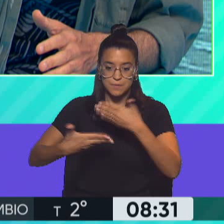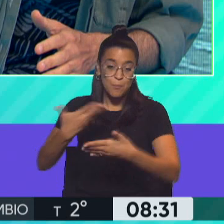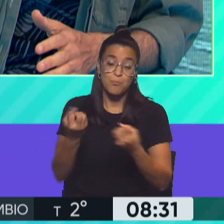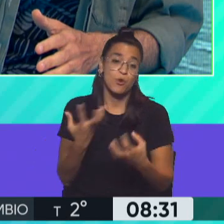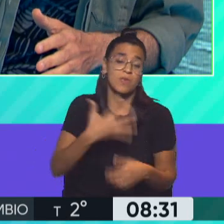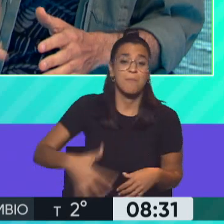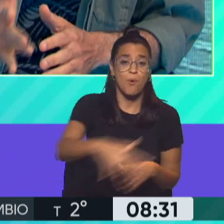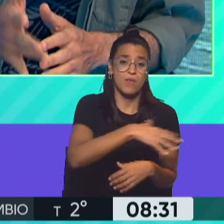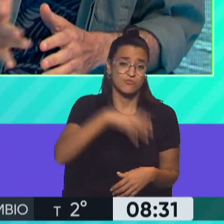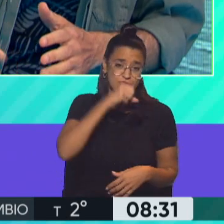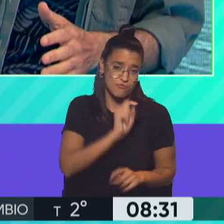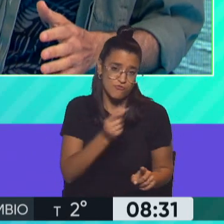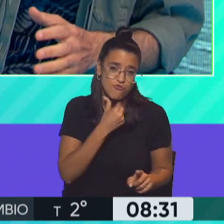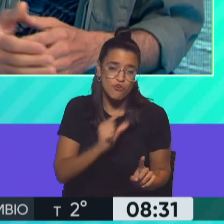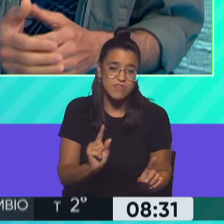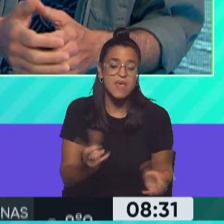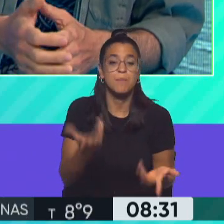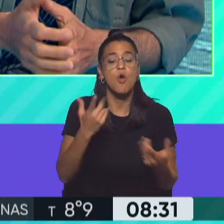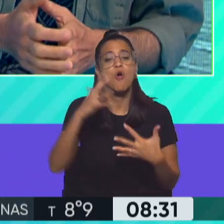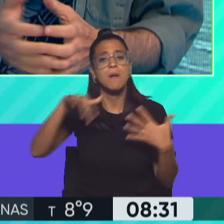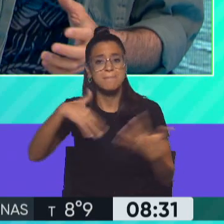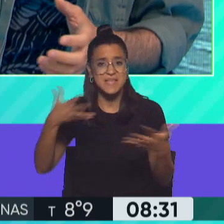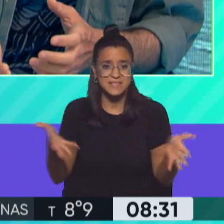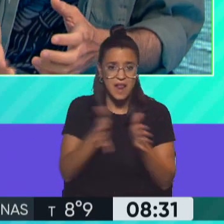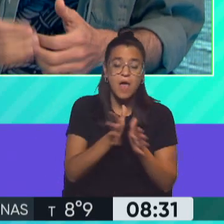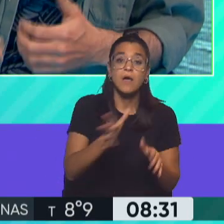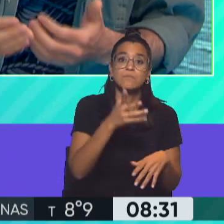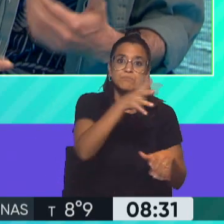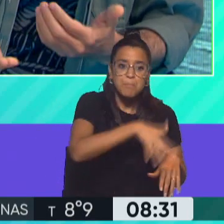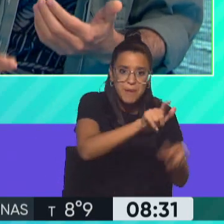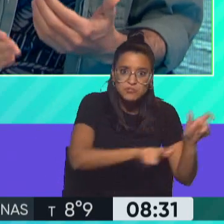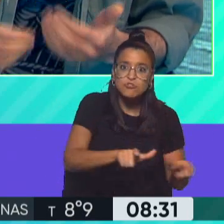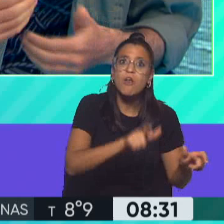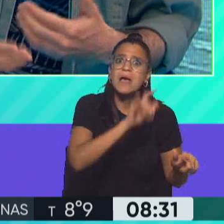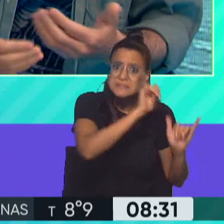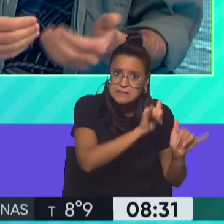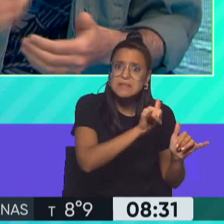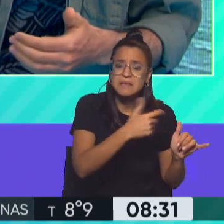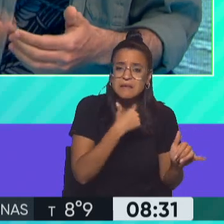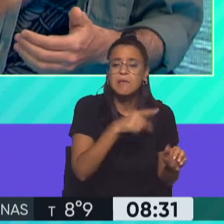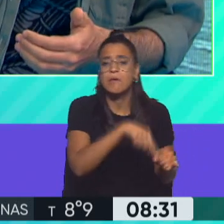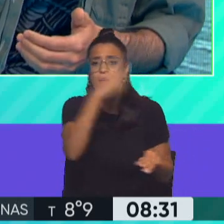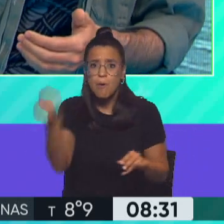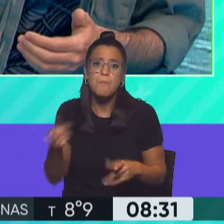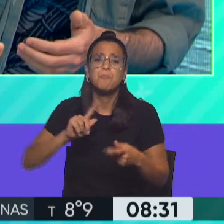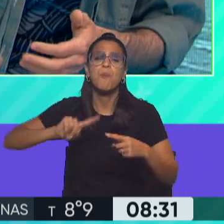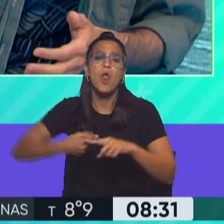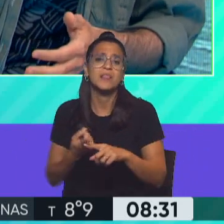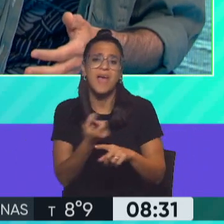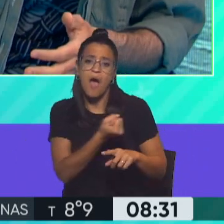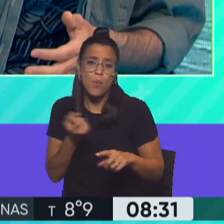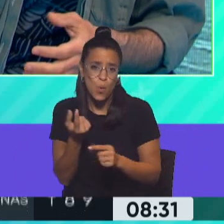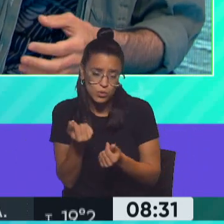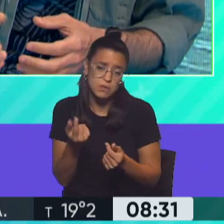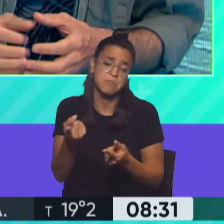población lo tolere. Entonces, pero ellos lograron combinar la tolerancia popular a las políticas de ajuste y sin embargo eran revalidados electoralmente por